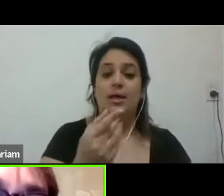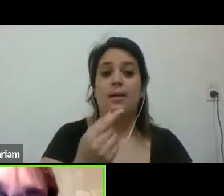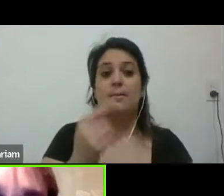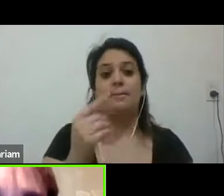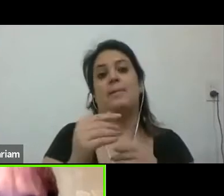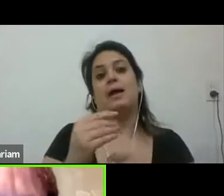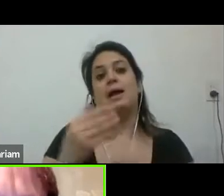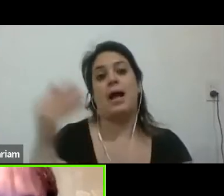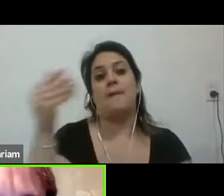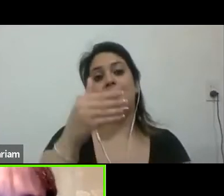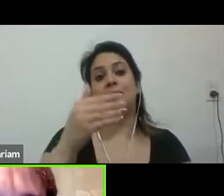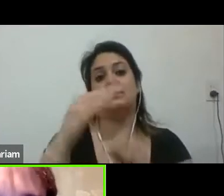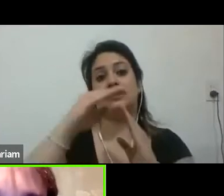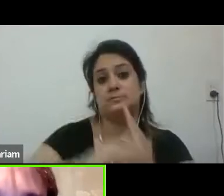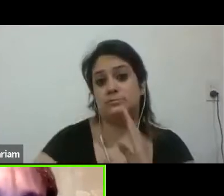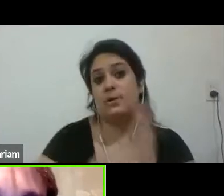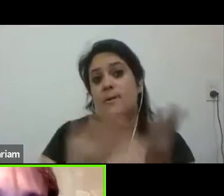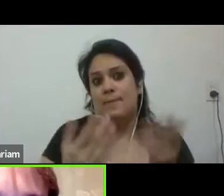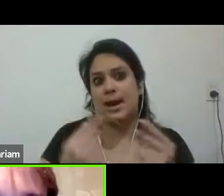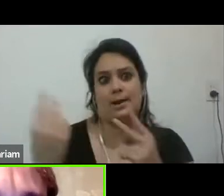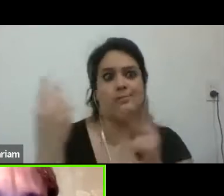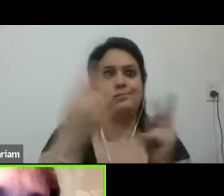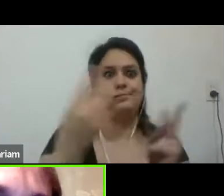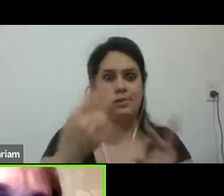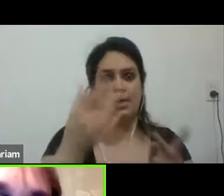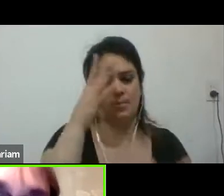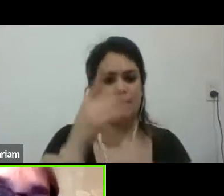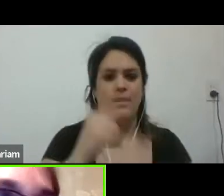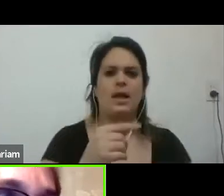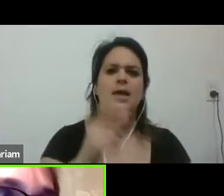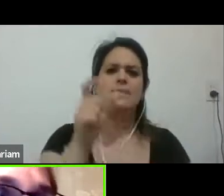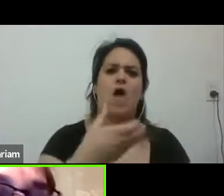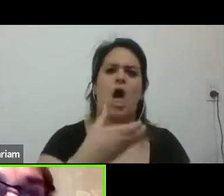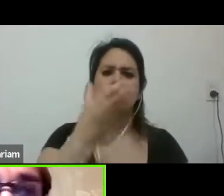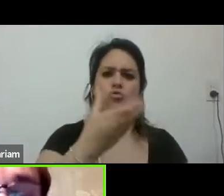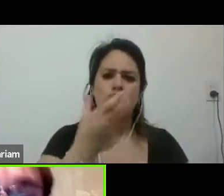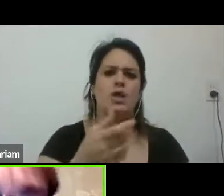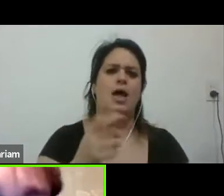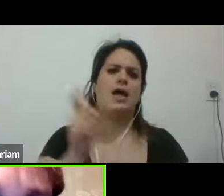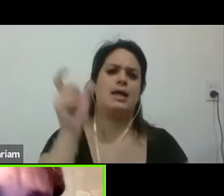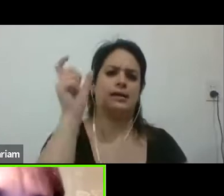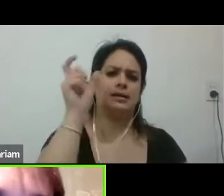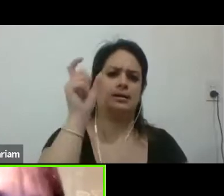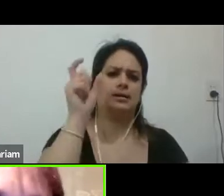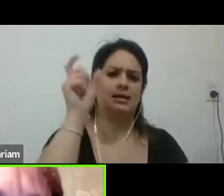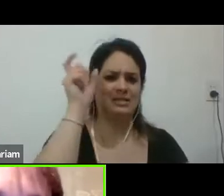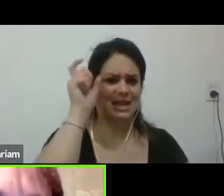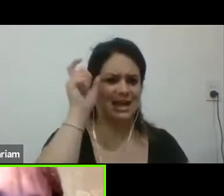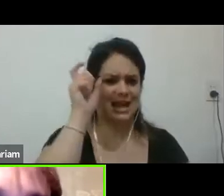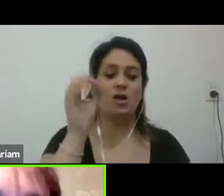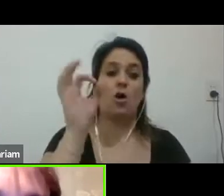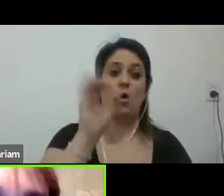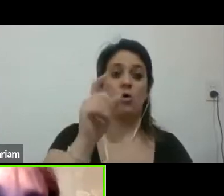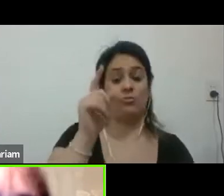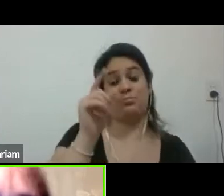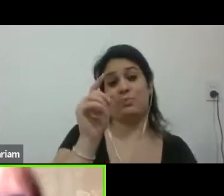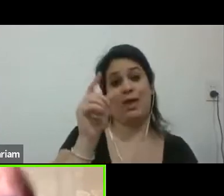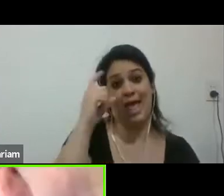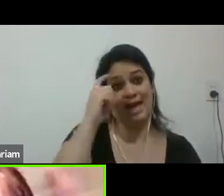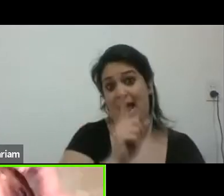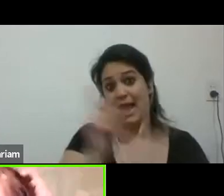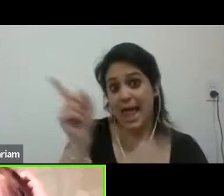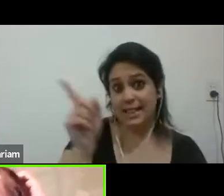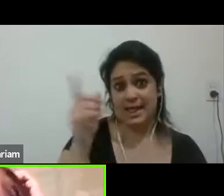y llevarlo al mínimo posible hay gente de tunuyán o san carlos o del este que a lo mejor se puede llegar a ver